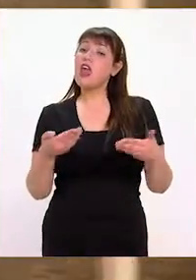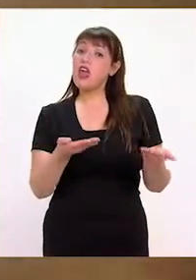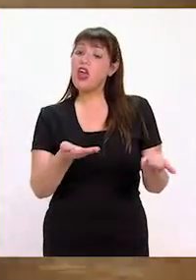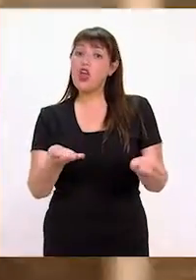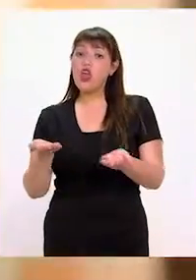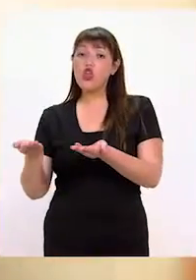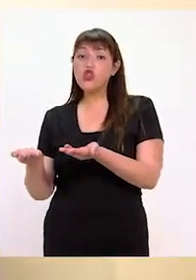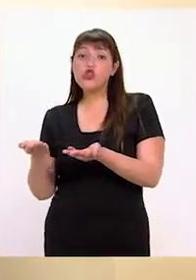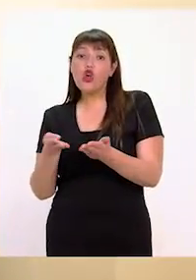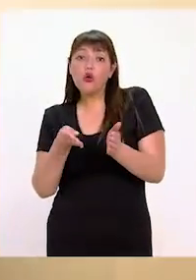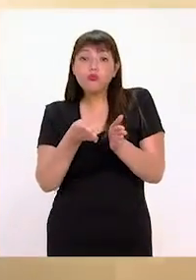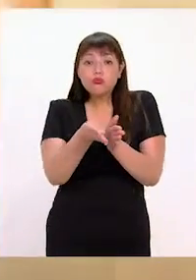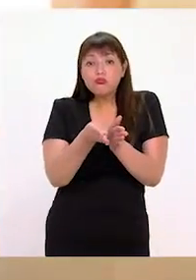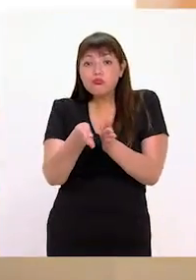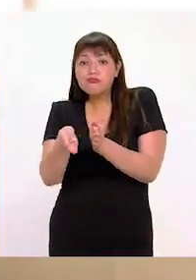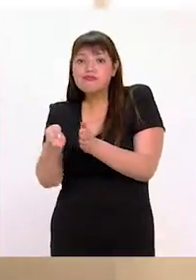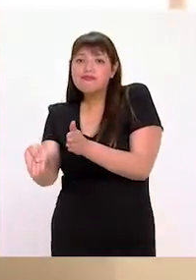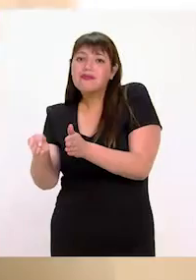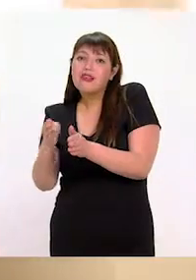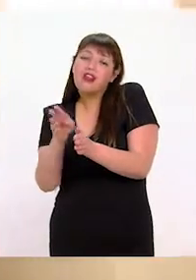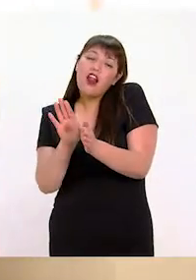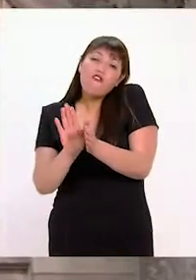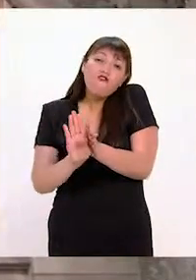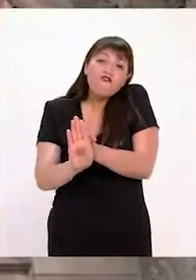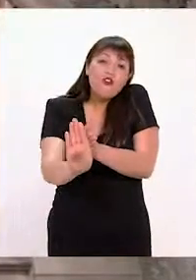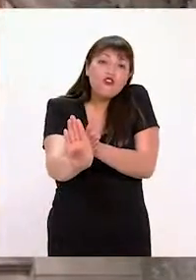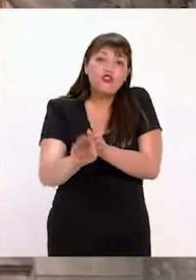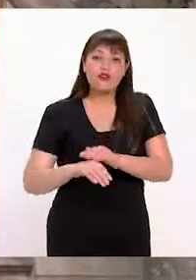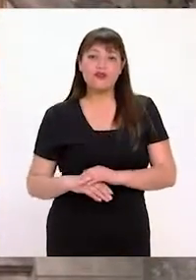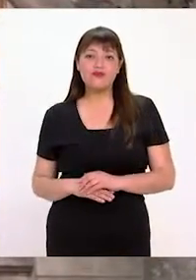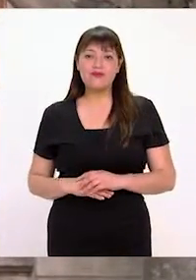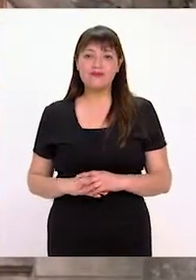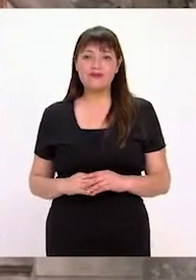Esto conducía a los pabellones antiguos que están al fondo.